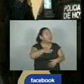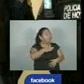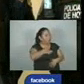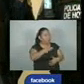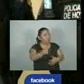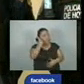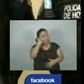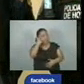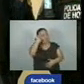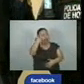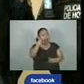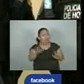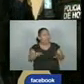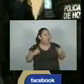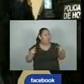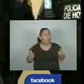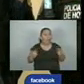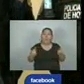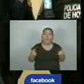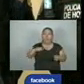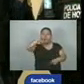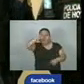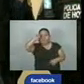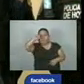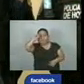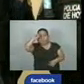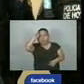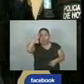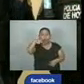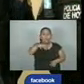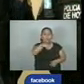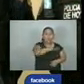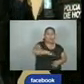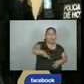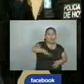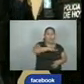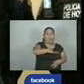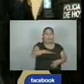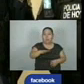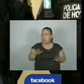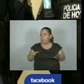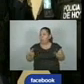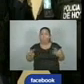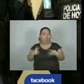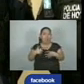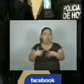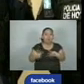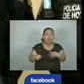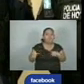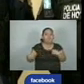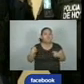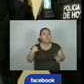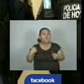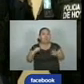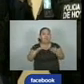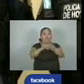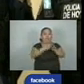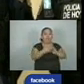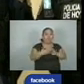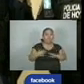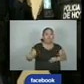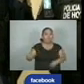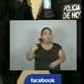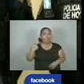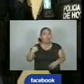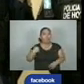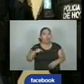de recuperación inmediata de los territorios sin ley, en los barrios,